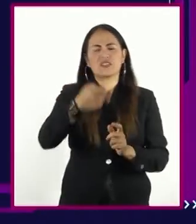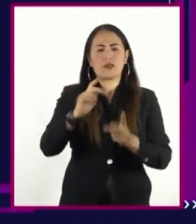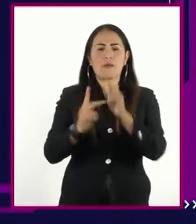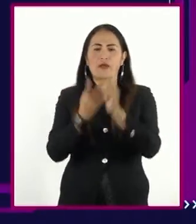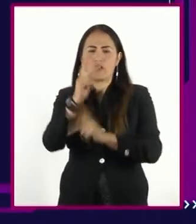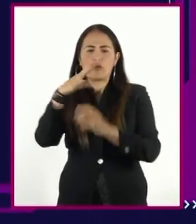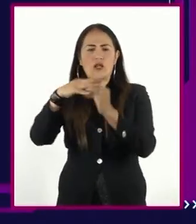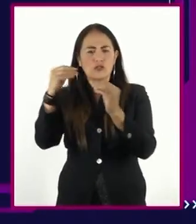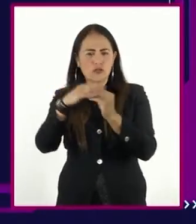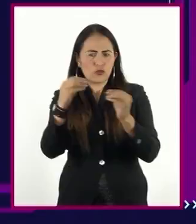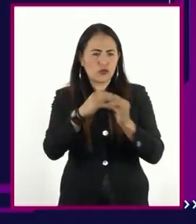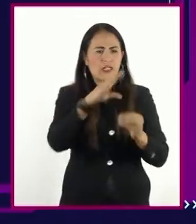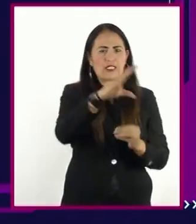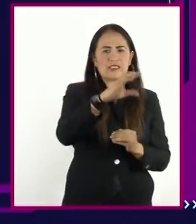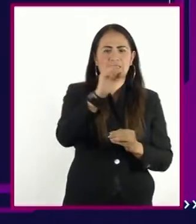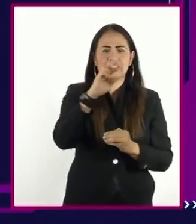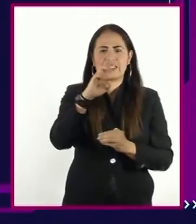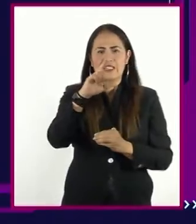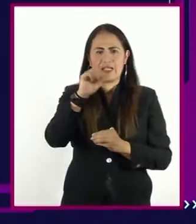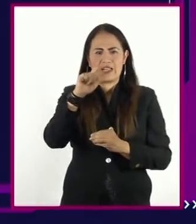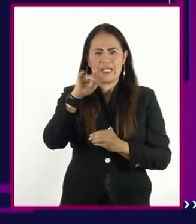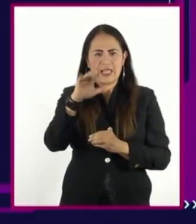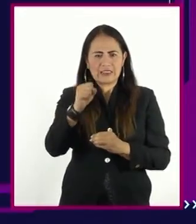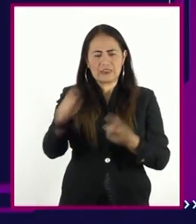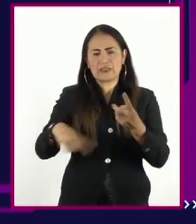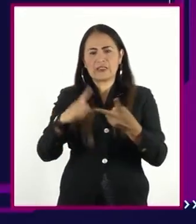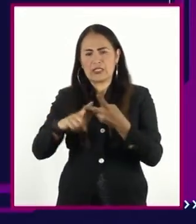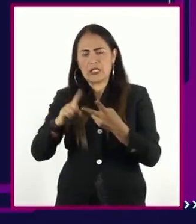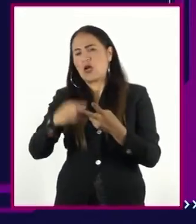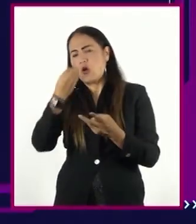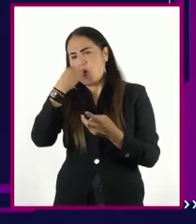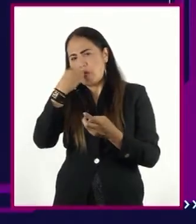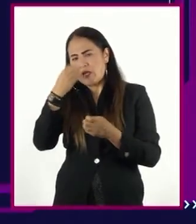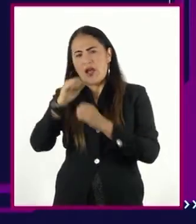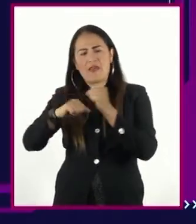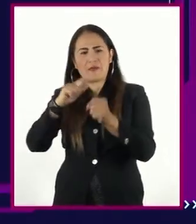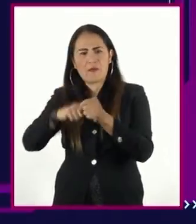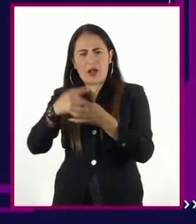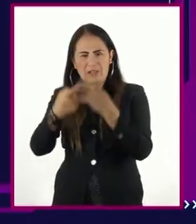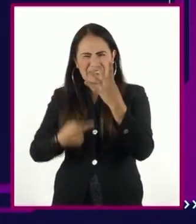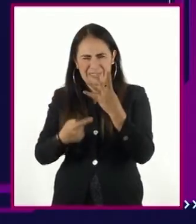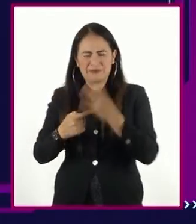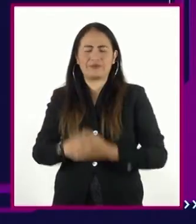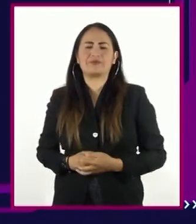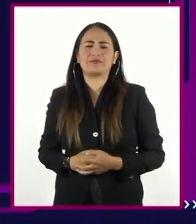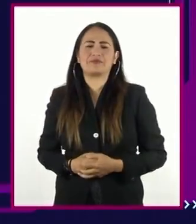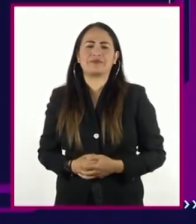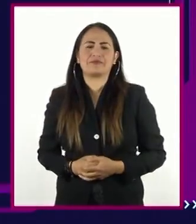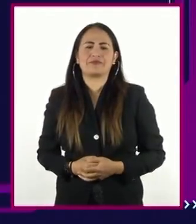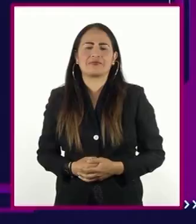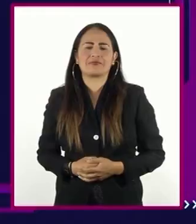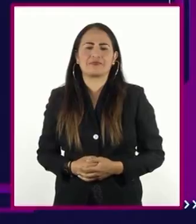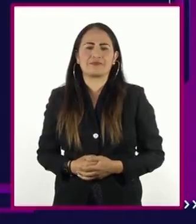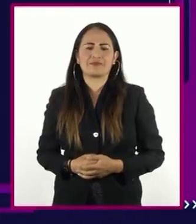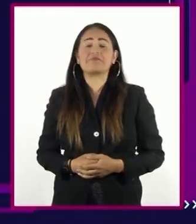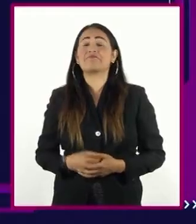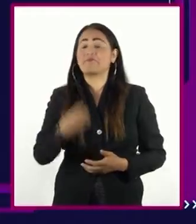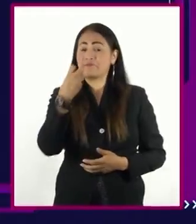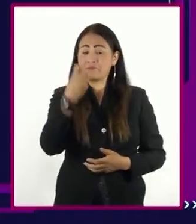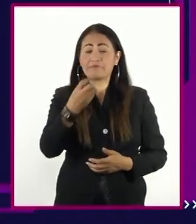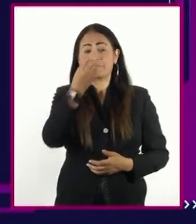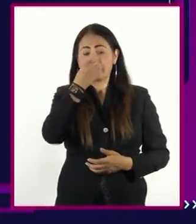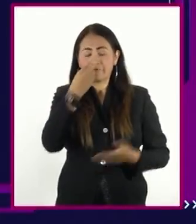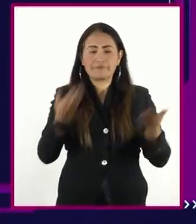frutas, cereales y leguminosas y alimentos de origen animal. Está diseñado con el objetivo de que tengamos una